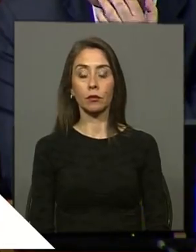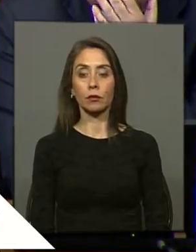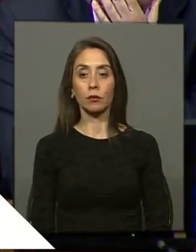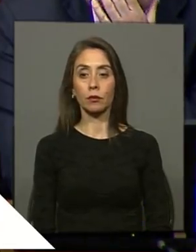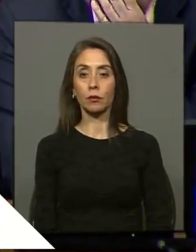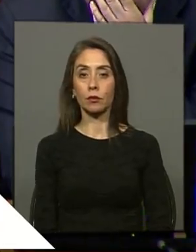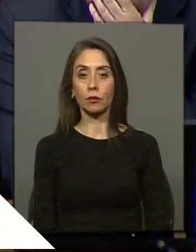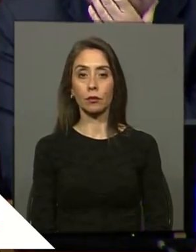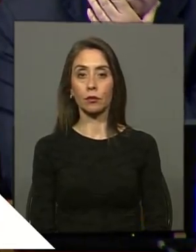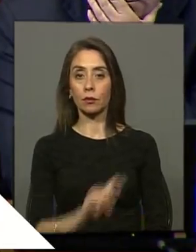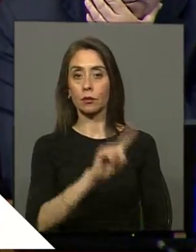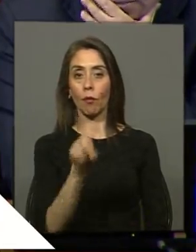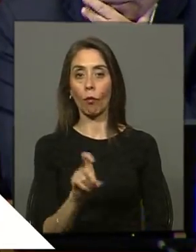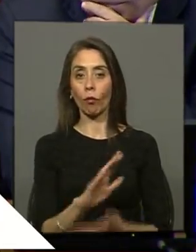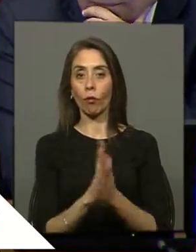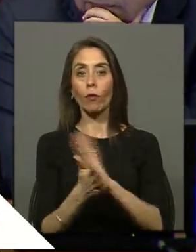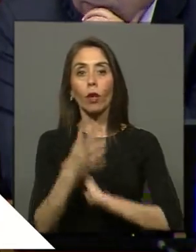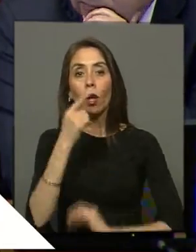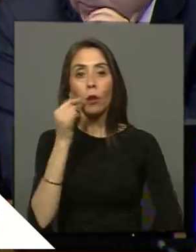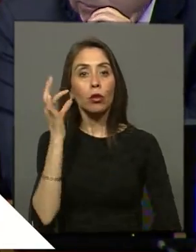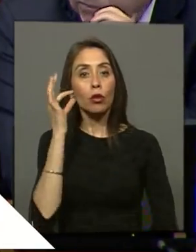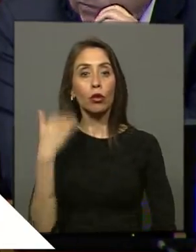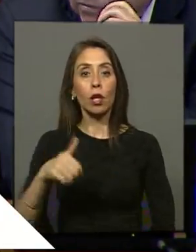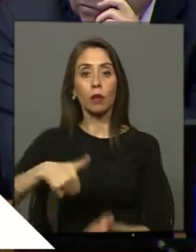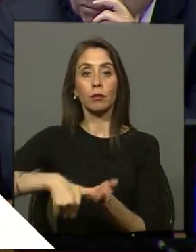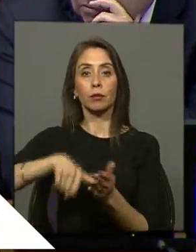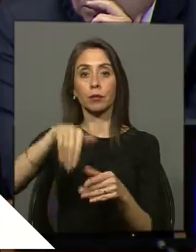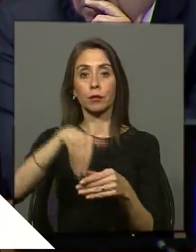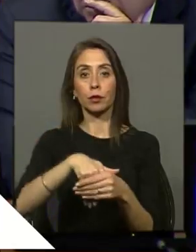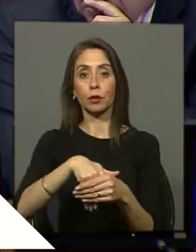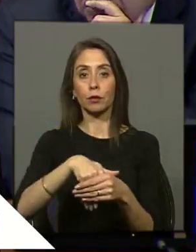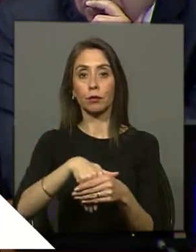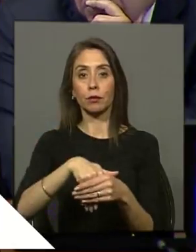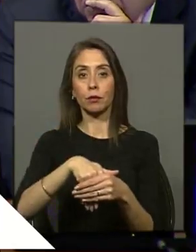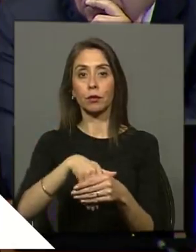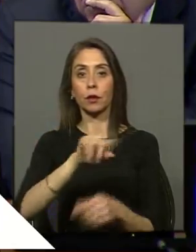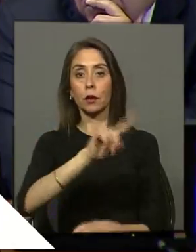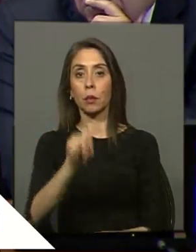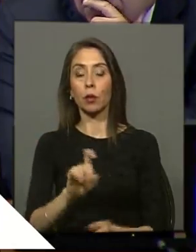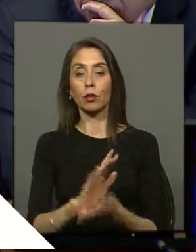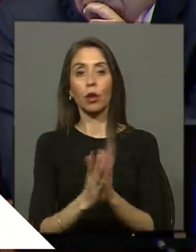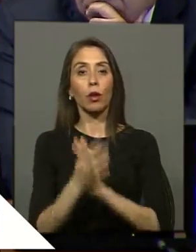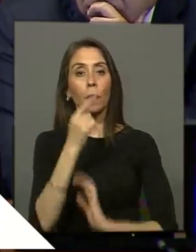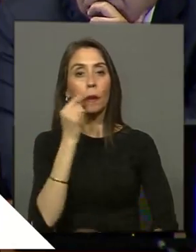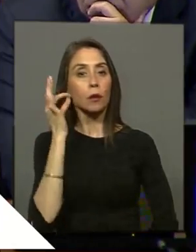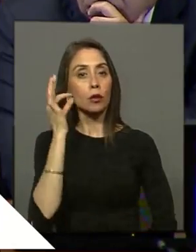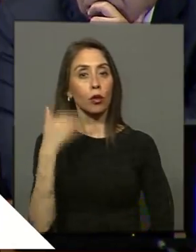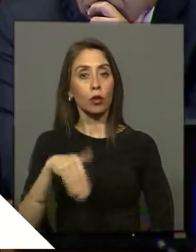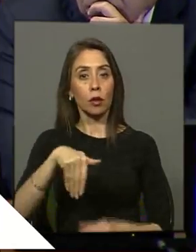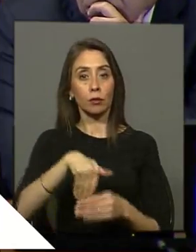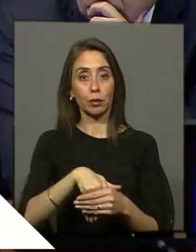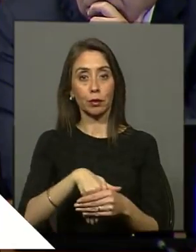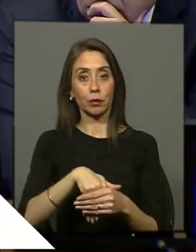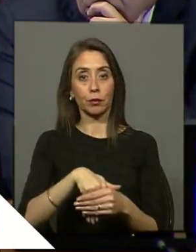han votado han y todos han votado todas y todos